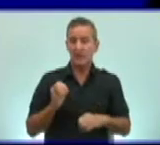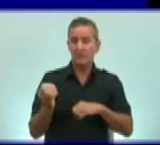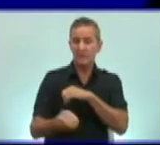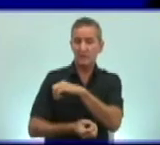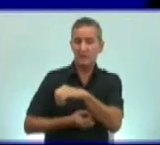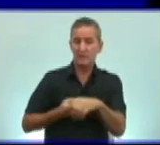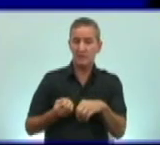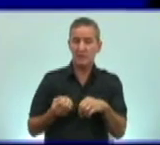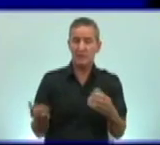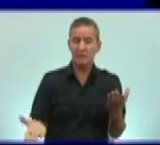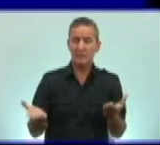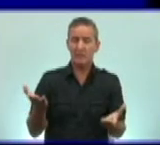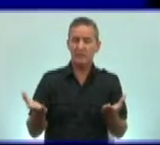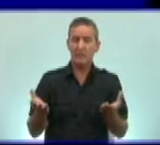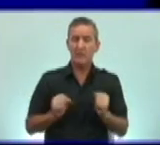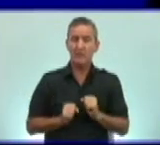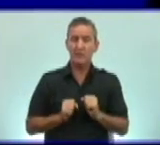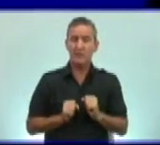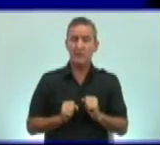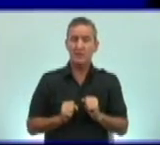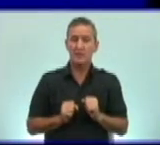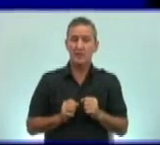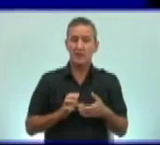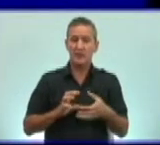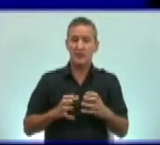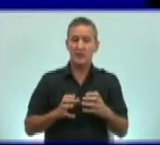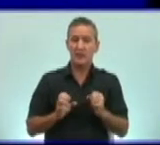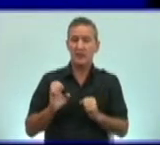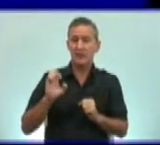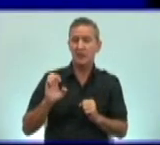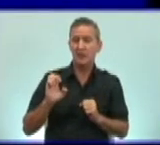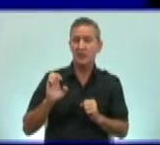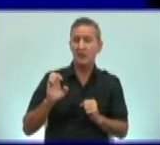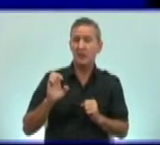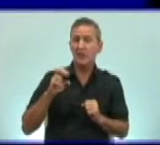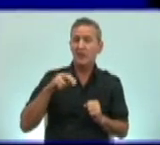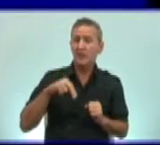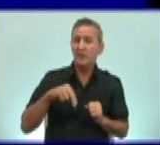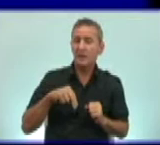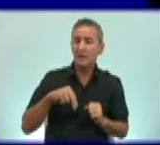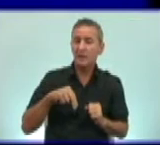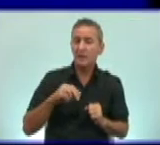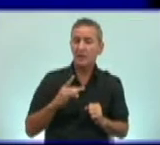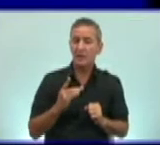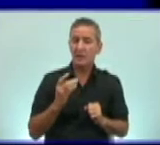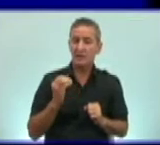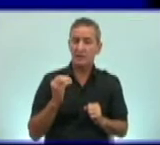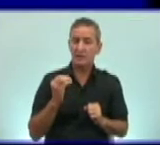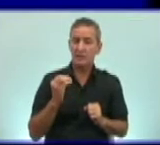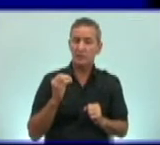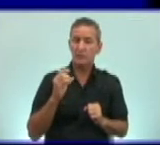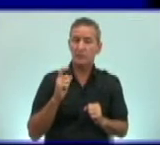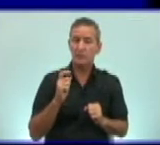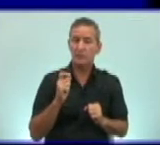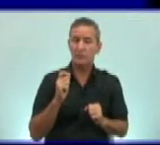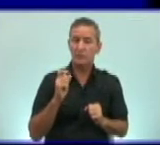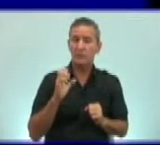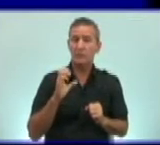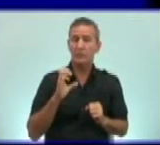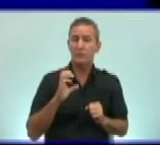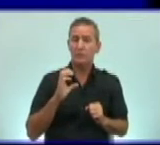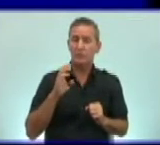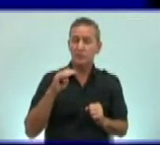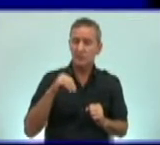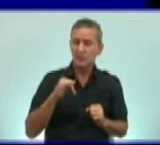caso, en el sentido de la reacción endotérmica, que para el caso en particular que estamos analizando, sería la reacción que